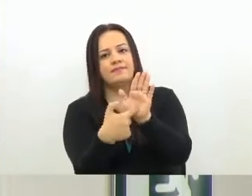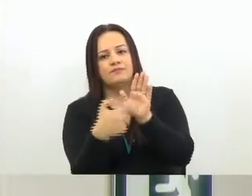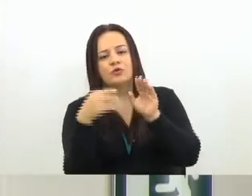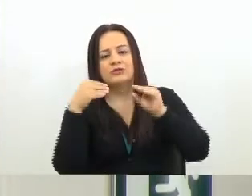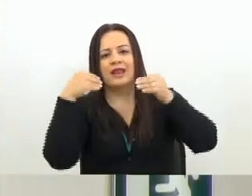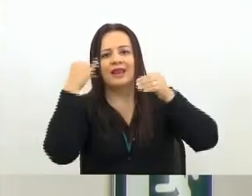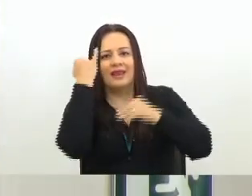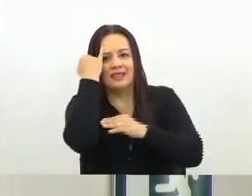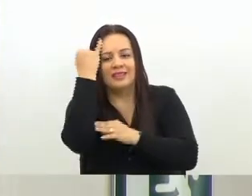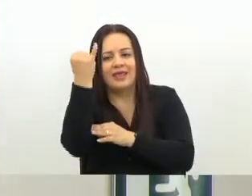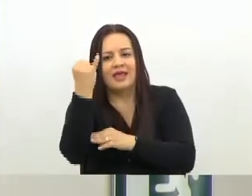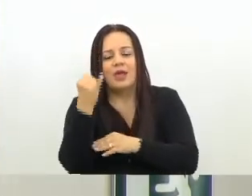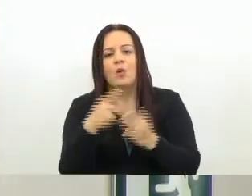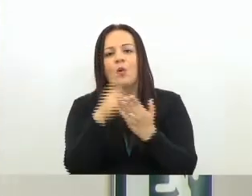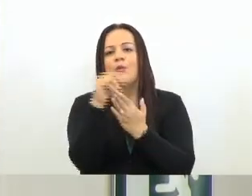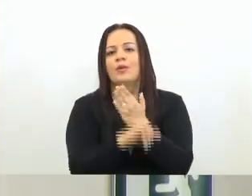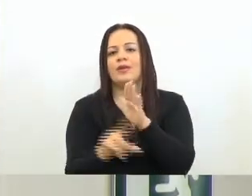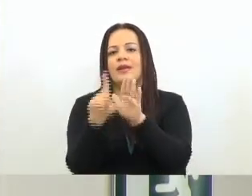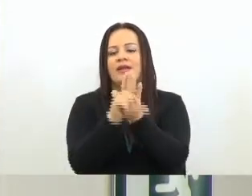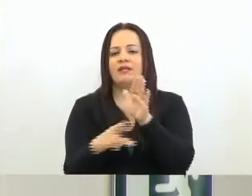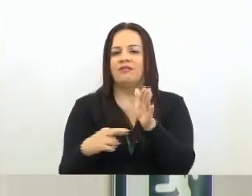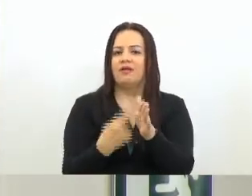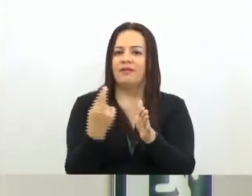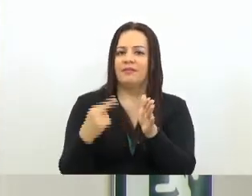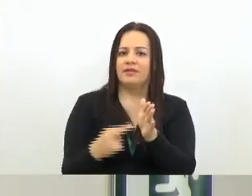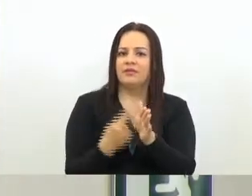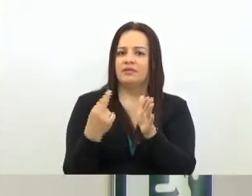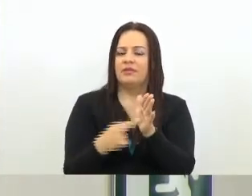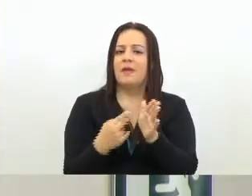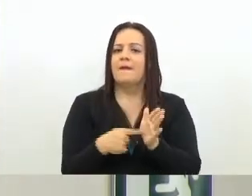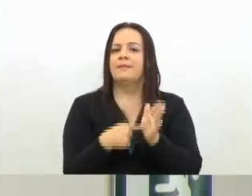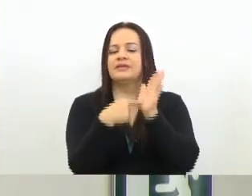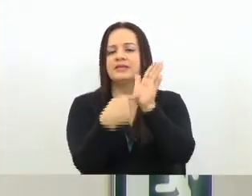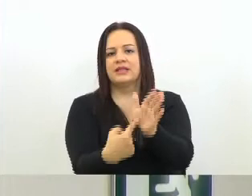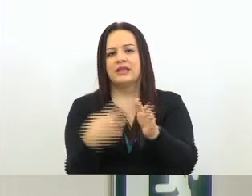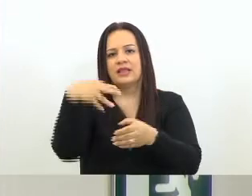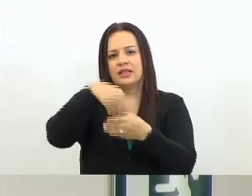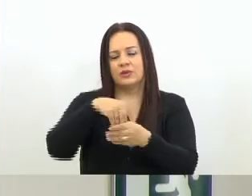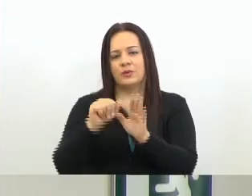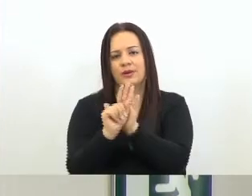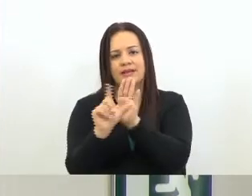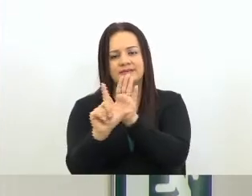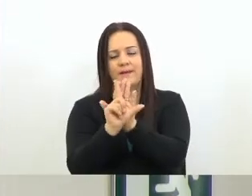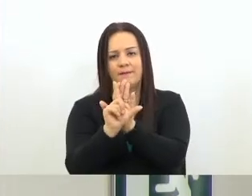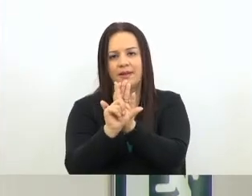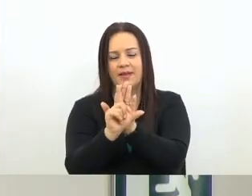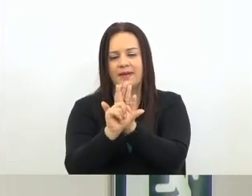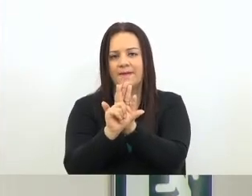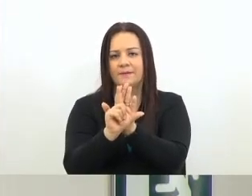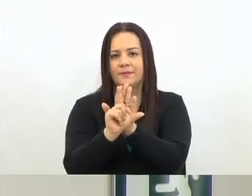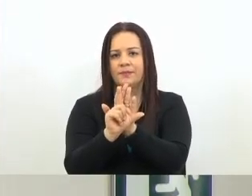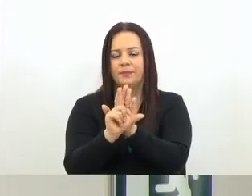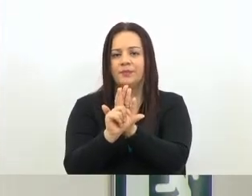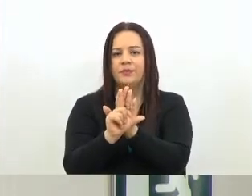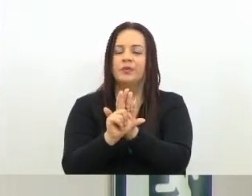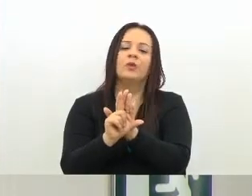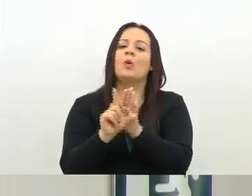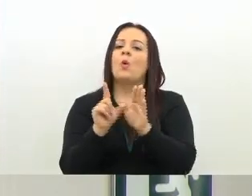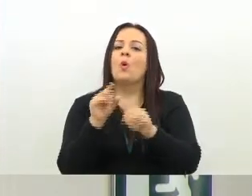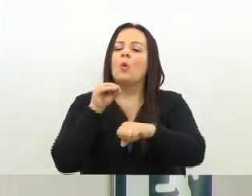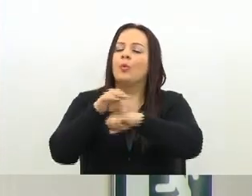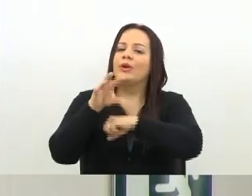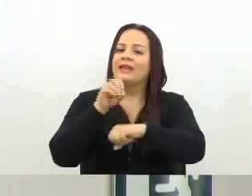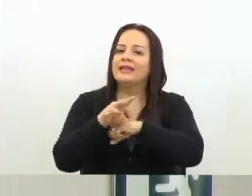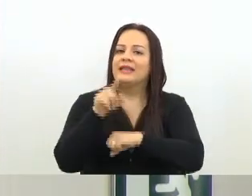de ley hasta repetitivos presentados en el seno de esta Asamblea Legislativa, orientadas a